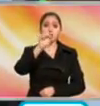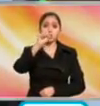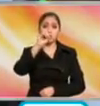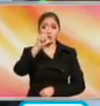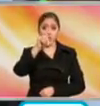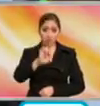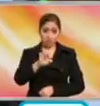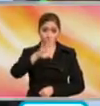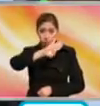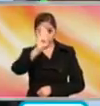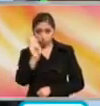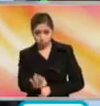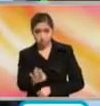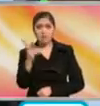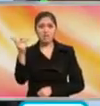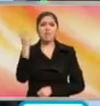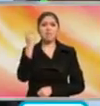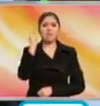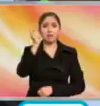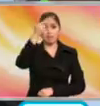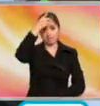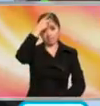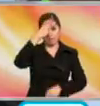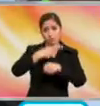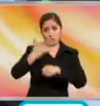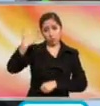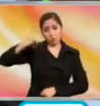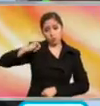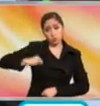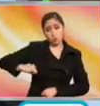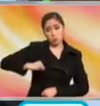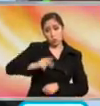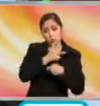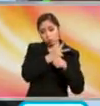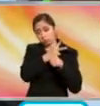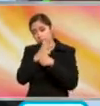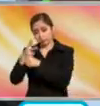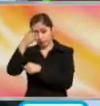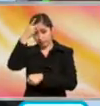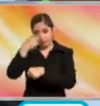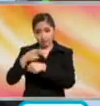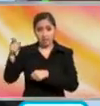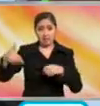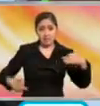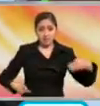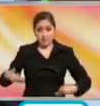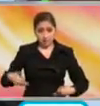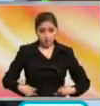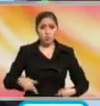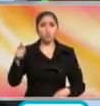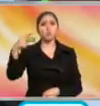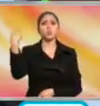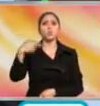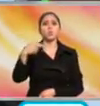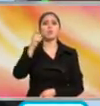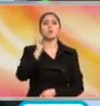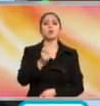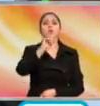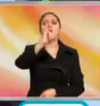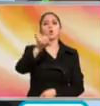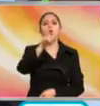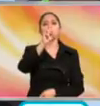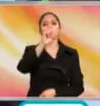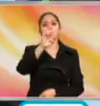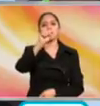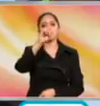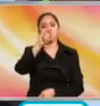el director más veterano que tenía el teatro en México, un hombre que es teatro. Su nombre quiere decir teatro. José Solé murió a